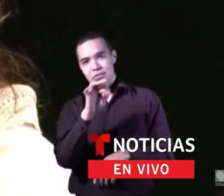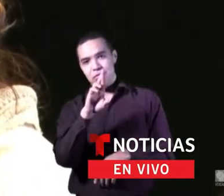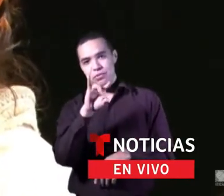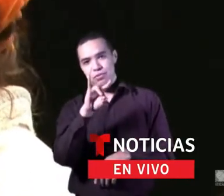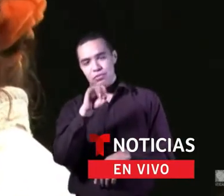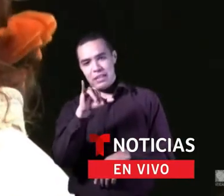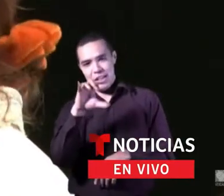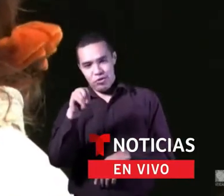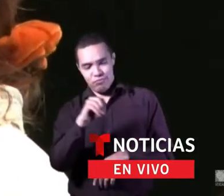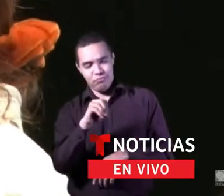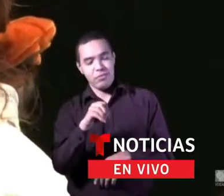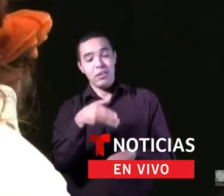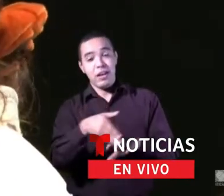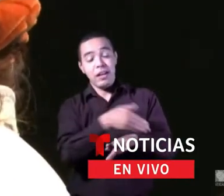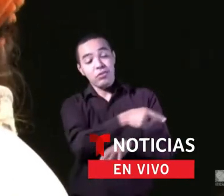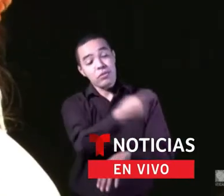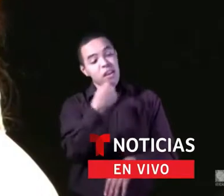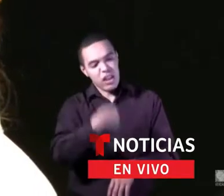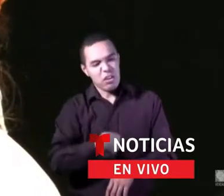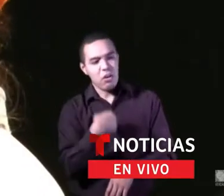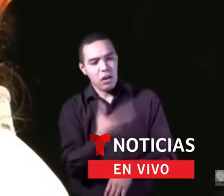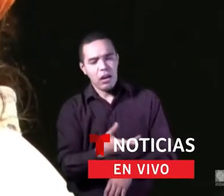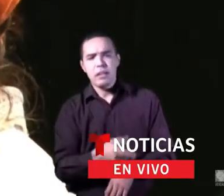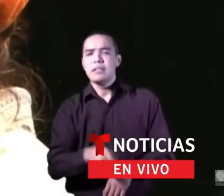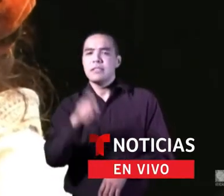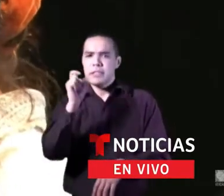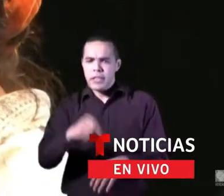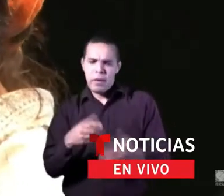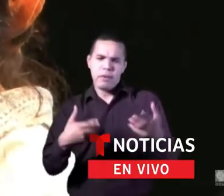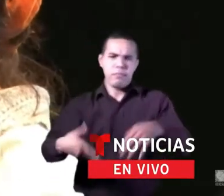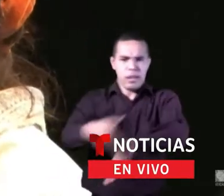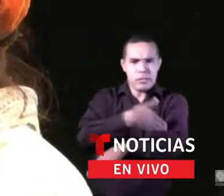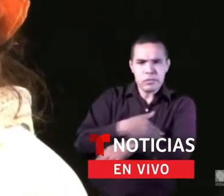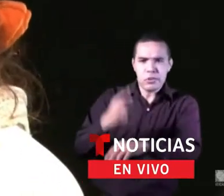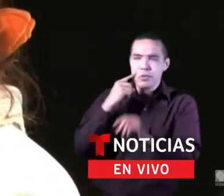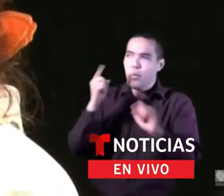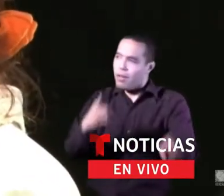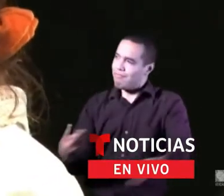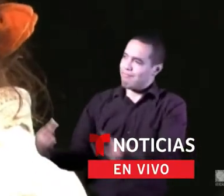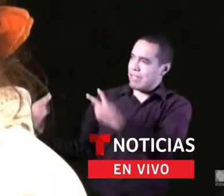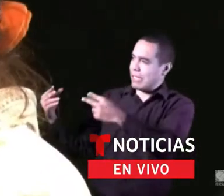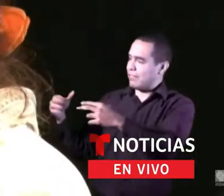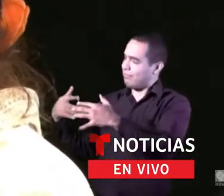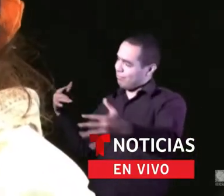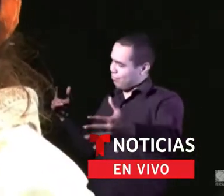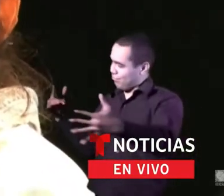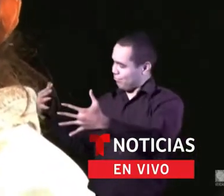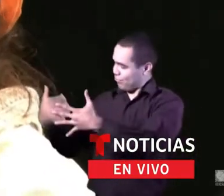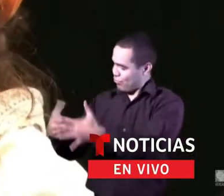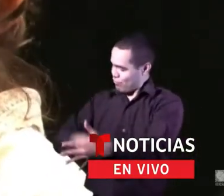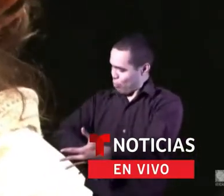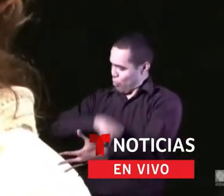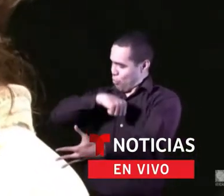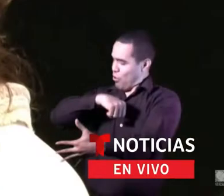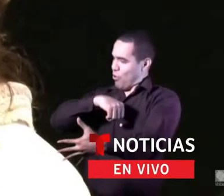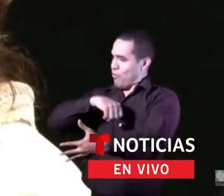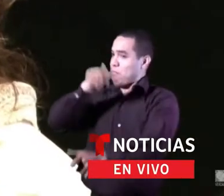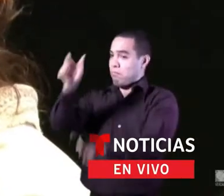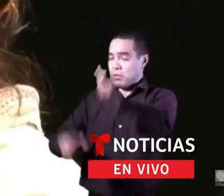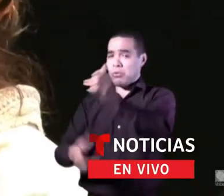usted dijo que teníamos que mirar atrás y que usted mira ahora miraba atrás con orgullo su lucha por los pobres